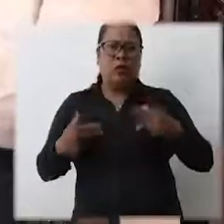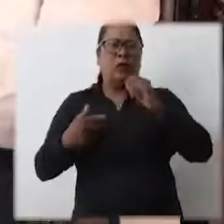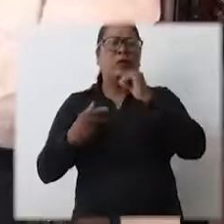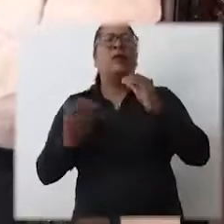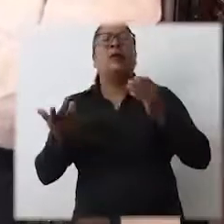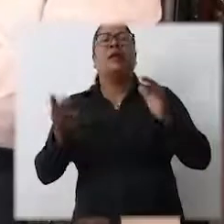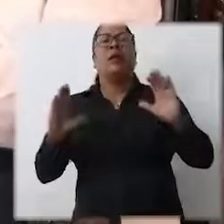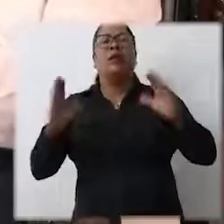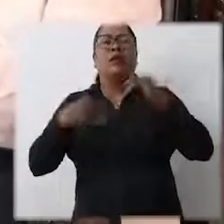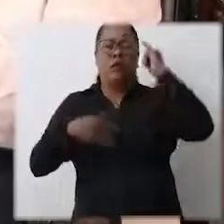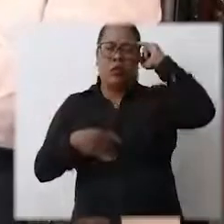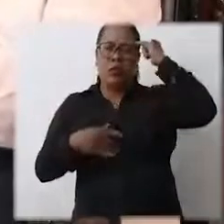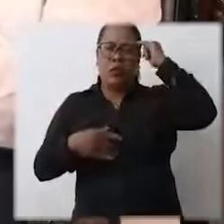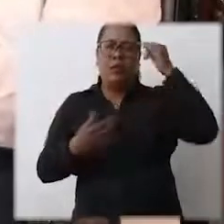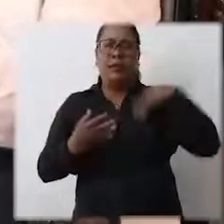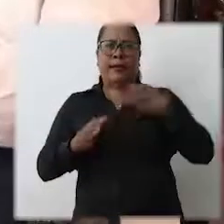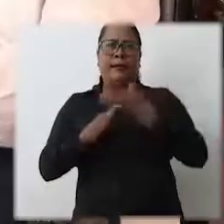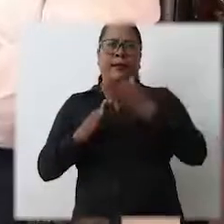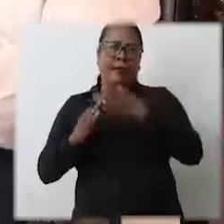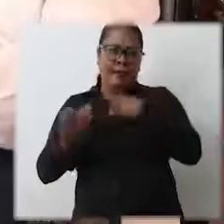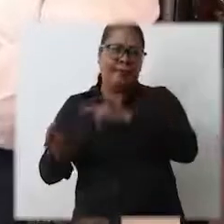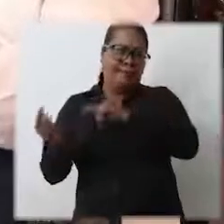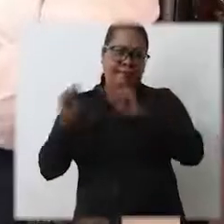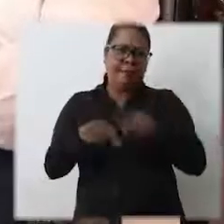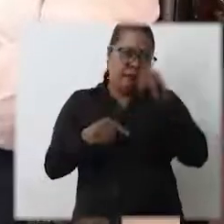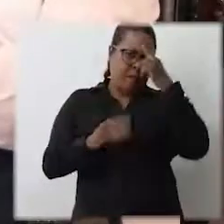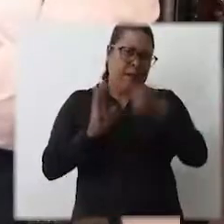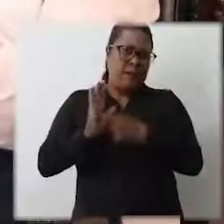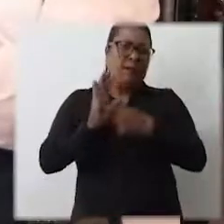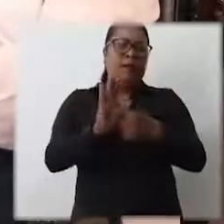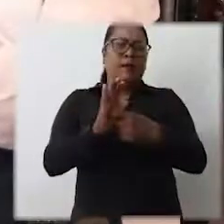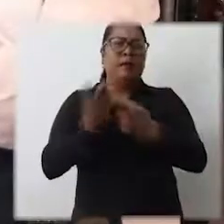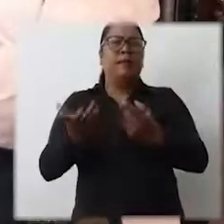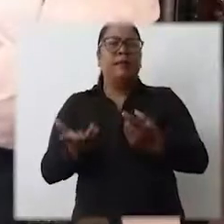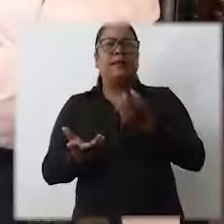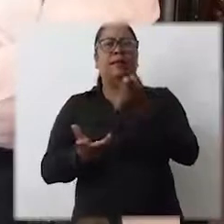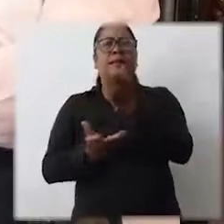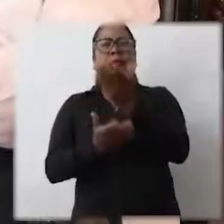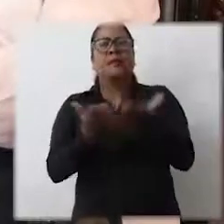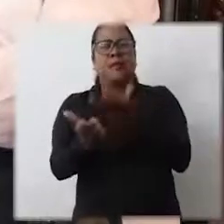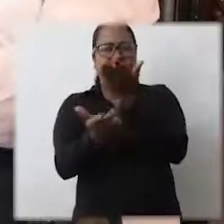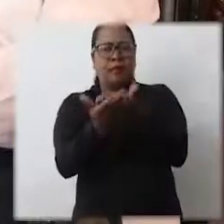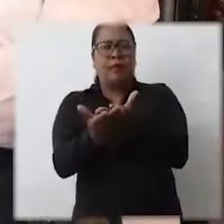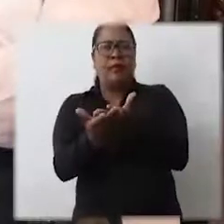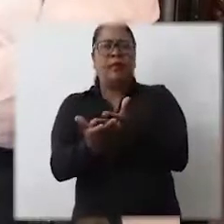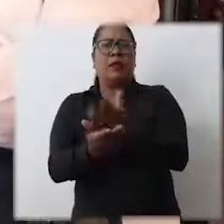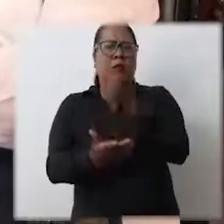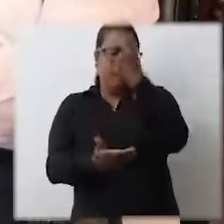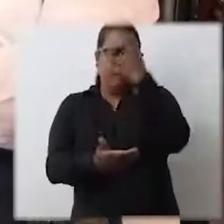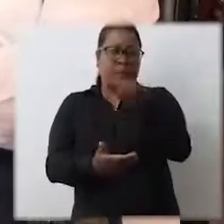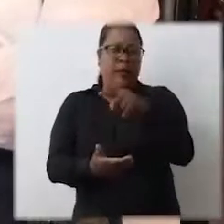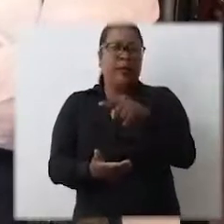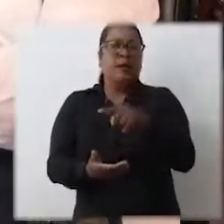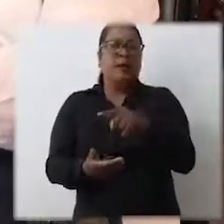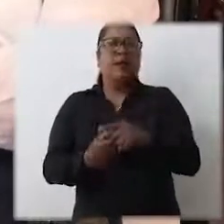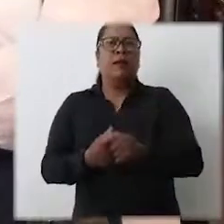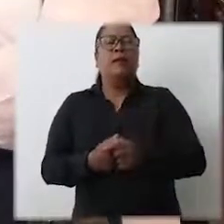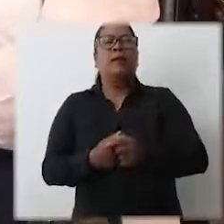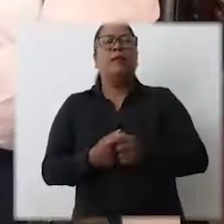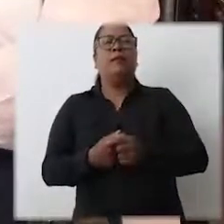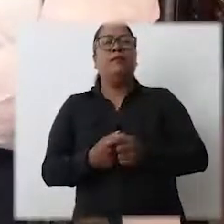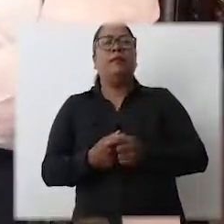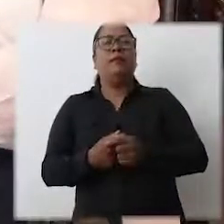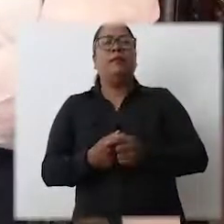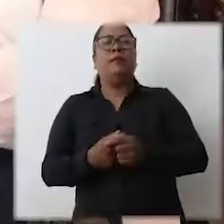quiero compartir en este sentido, no solo de la importancia y la trascendencia que se